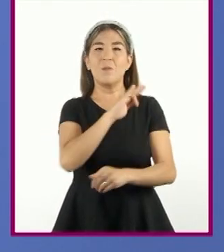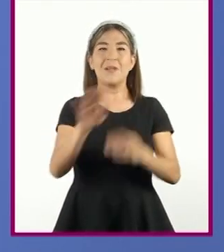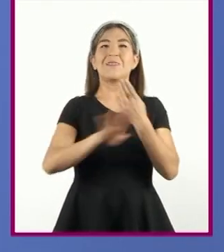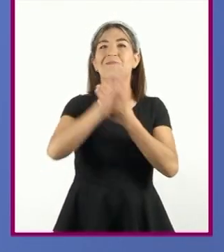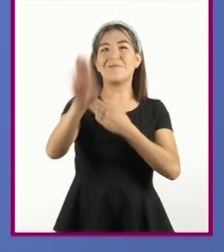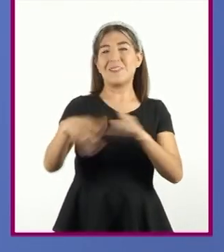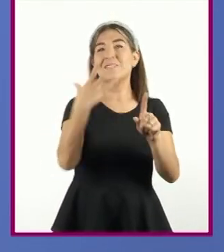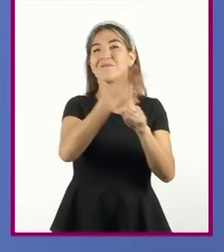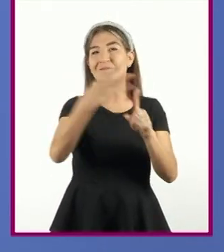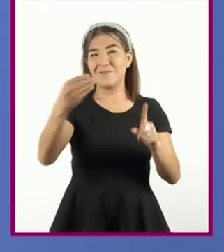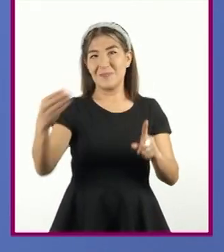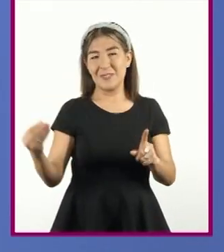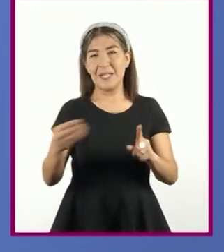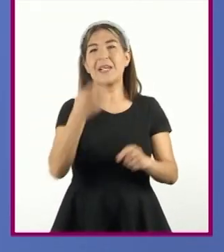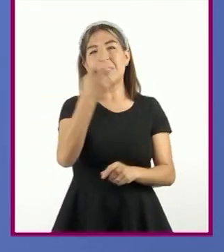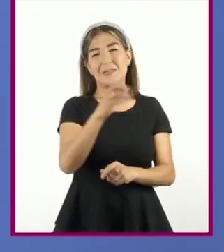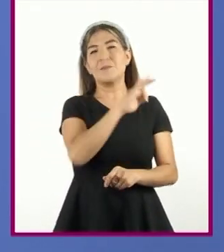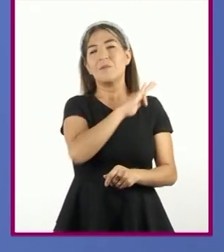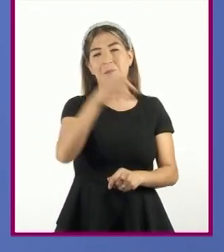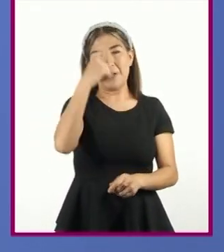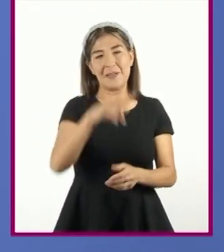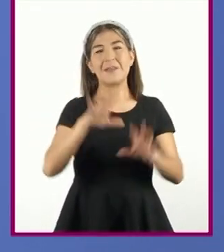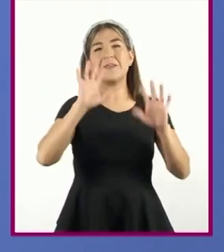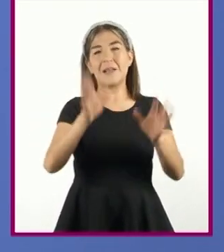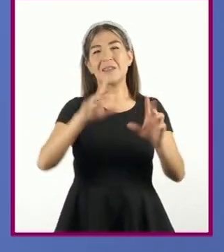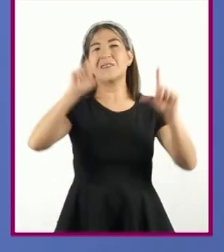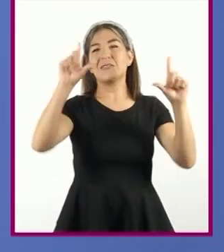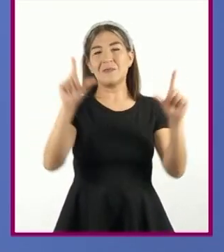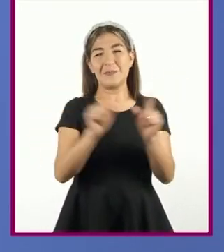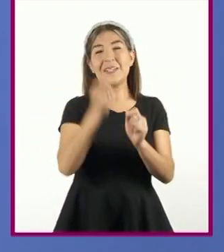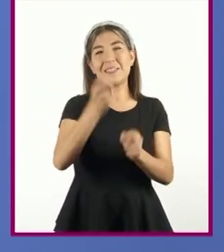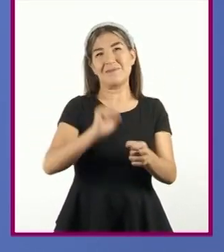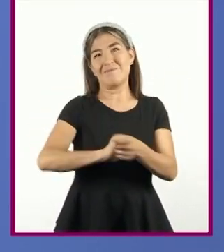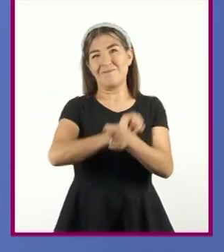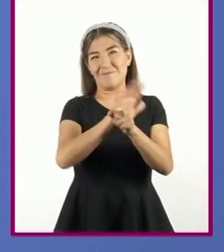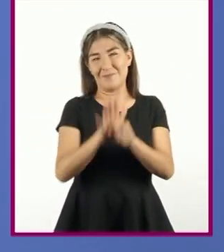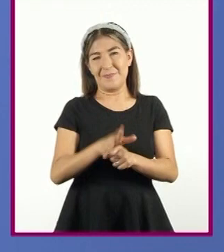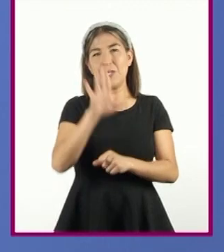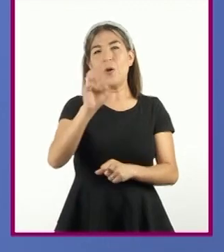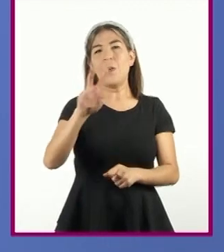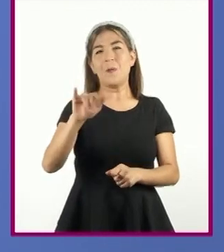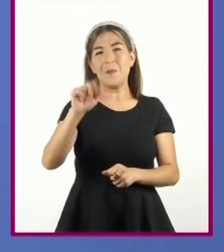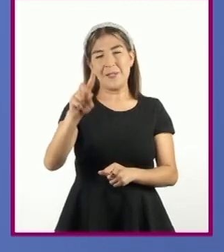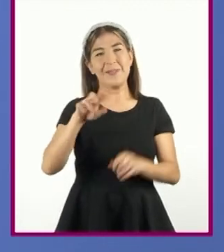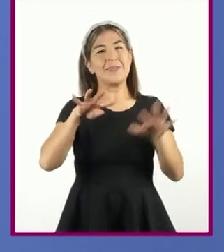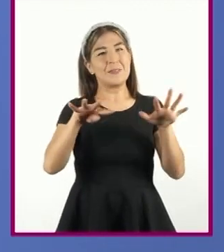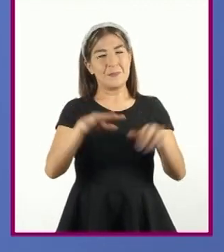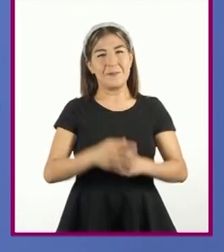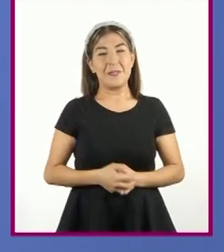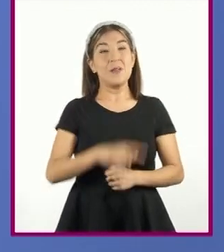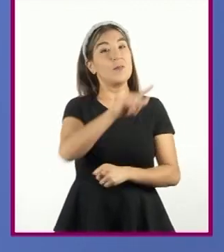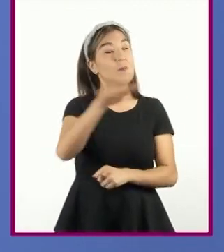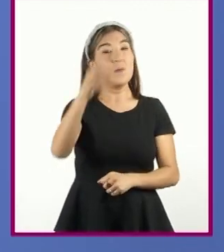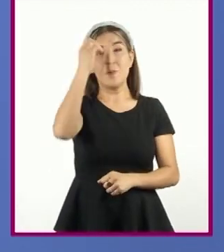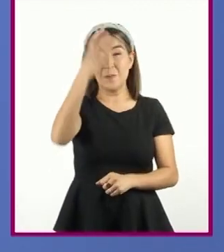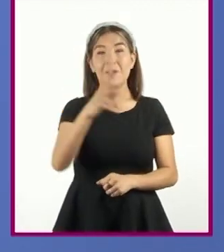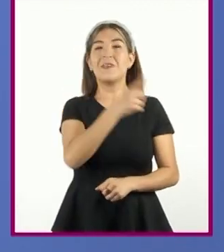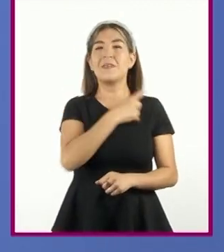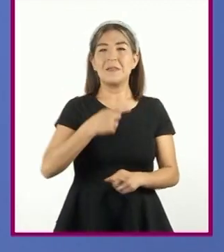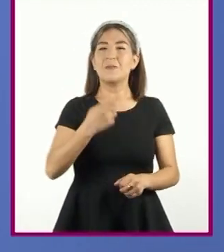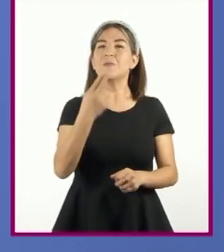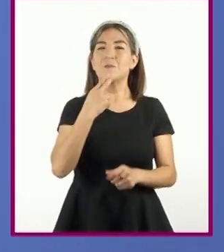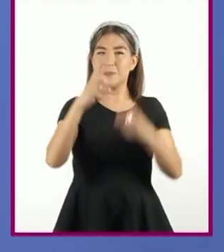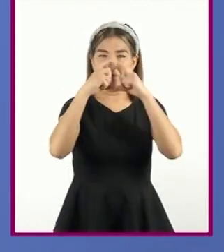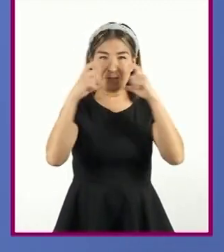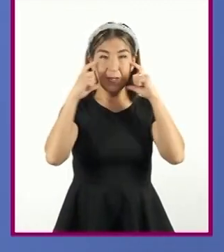evitar contagios y así contribuir en la contención de la pandemia de COVID-19. No olviden seguir usando el